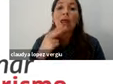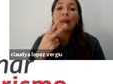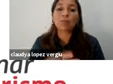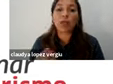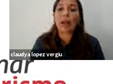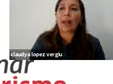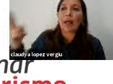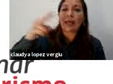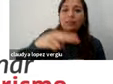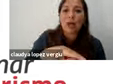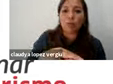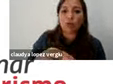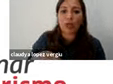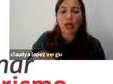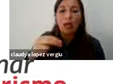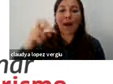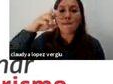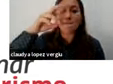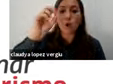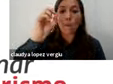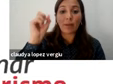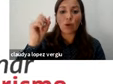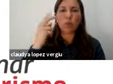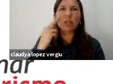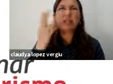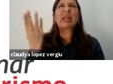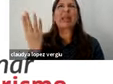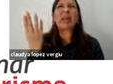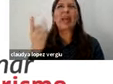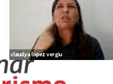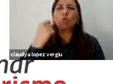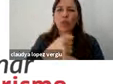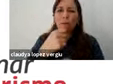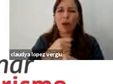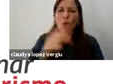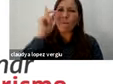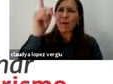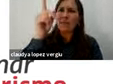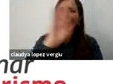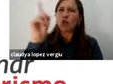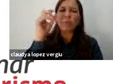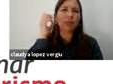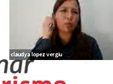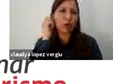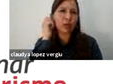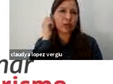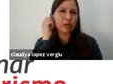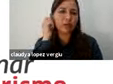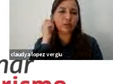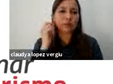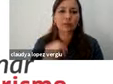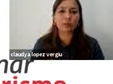regresamos a PROMPERÚ para poder definir qué es una empresa liderada por mujer. ¿No? conversábamos de que no solo es